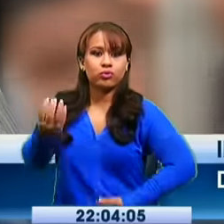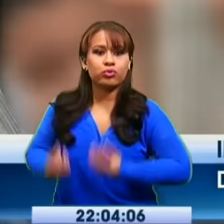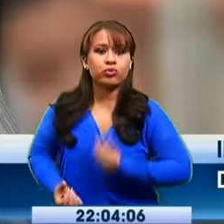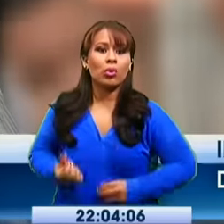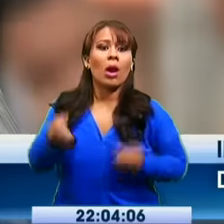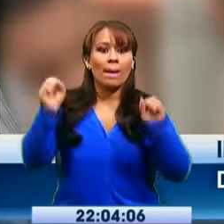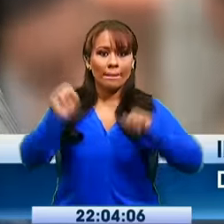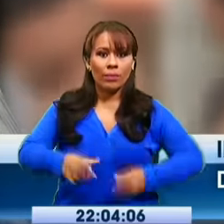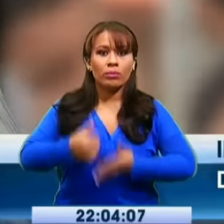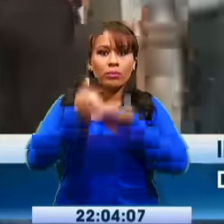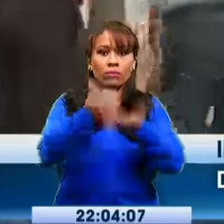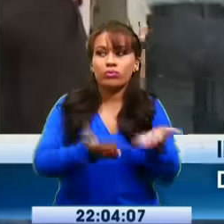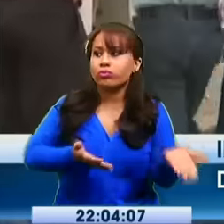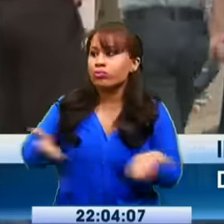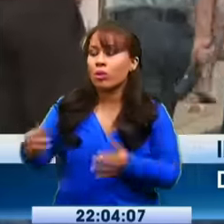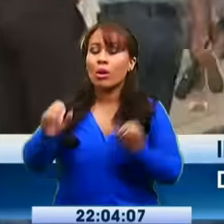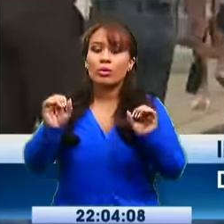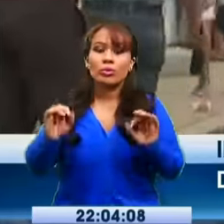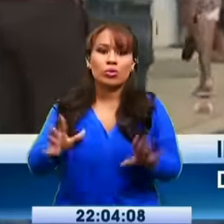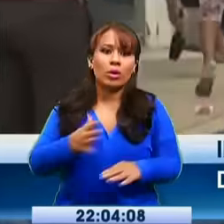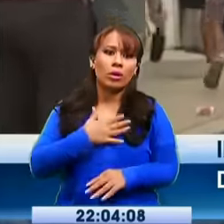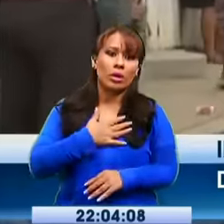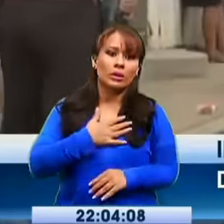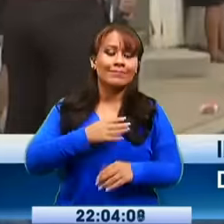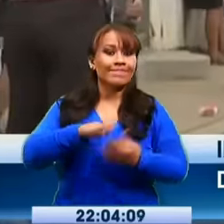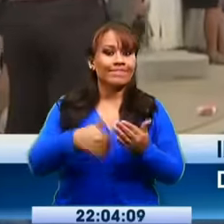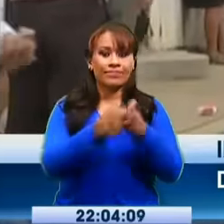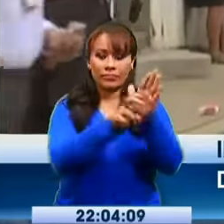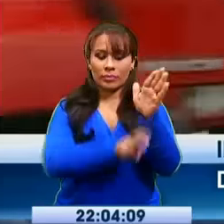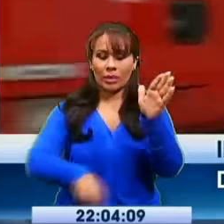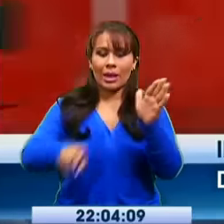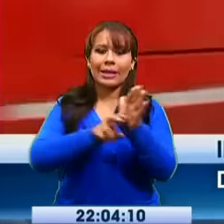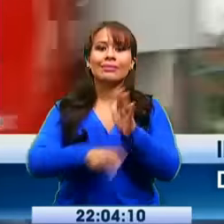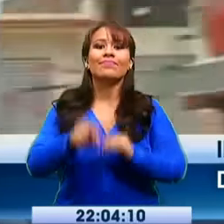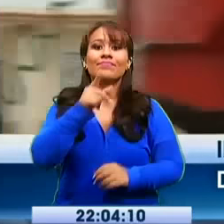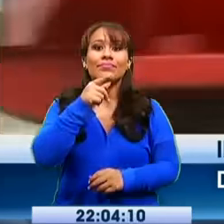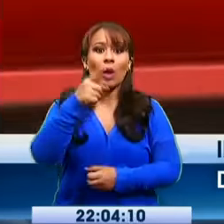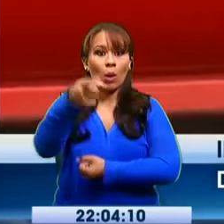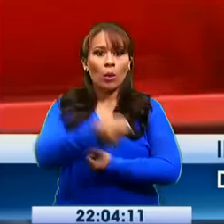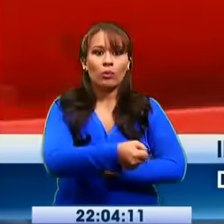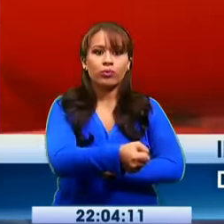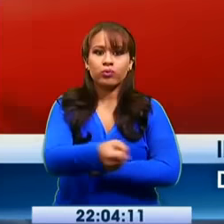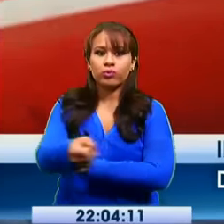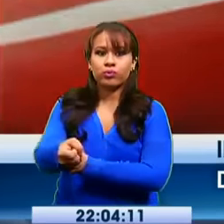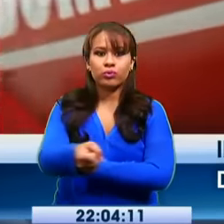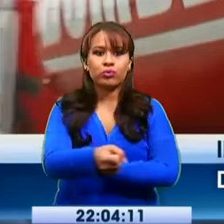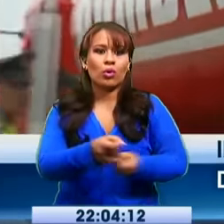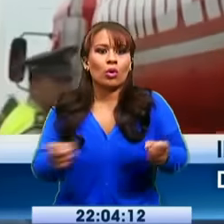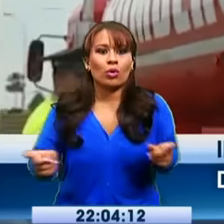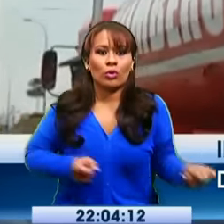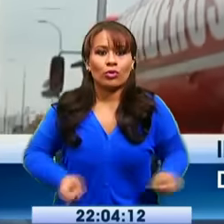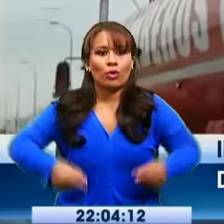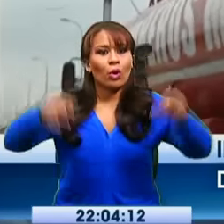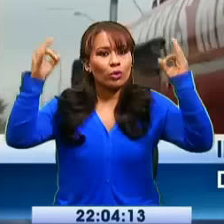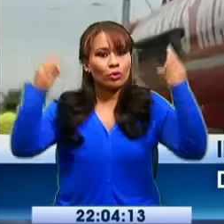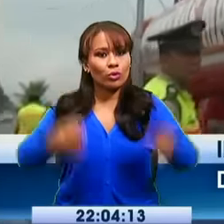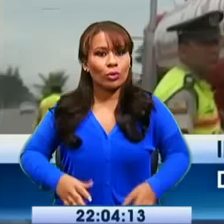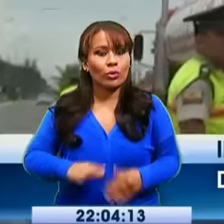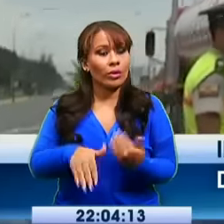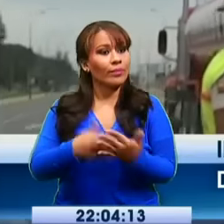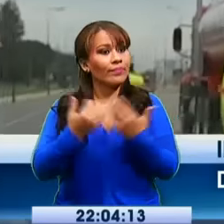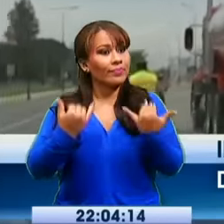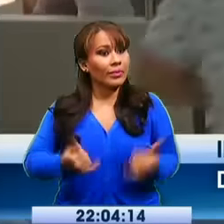sirvió porque eso hubiese sido catastrofe tras la evacuación el incendio fue controlado rápidamente por los bomberos ahora las